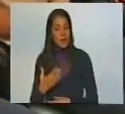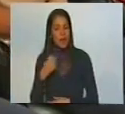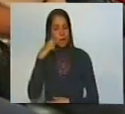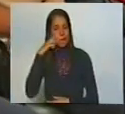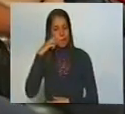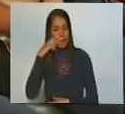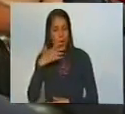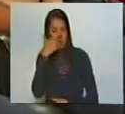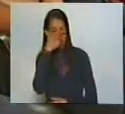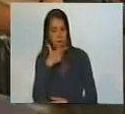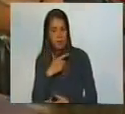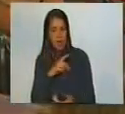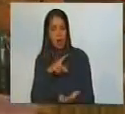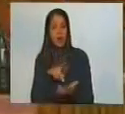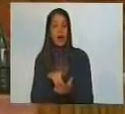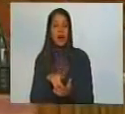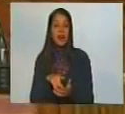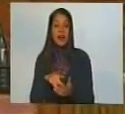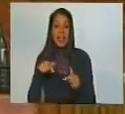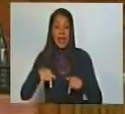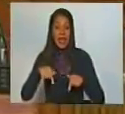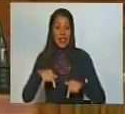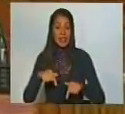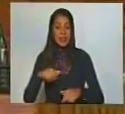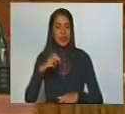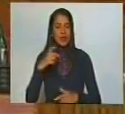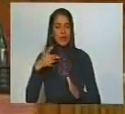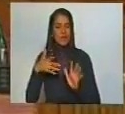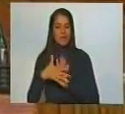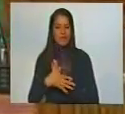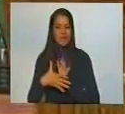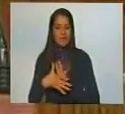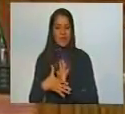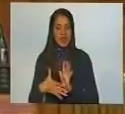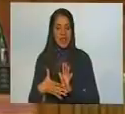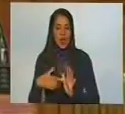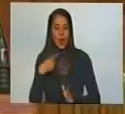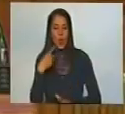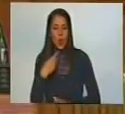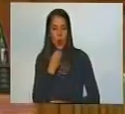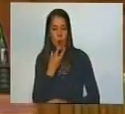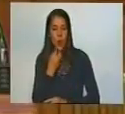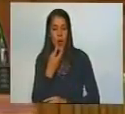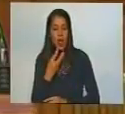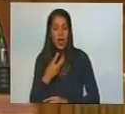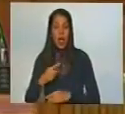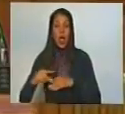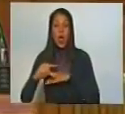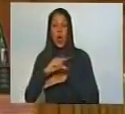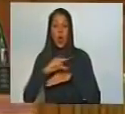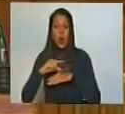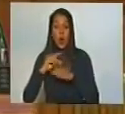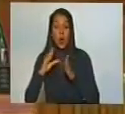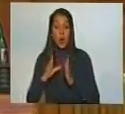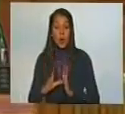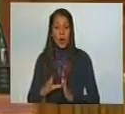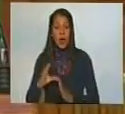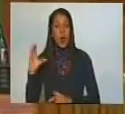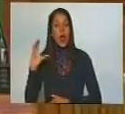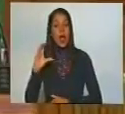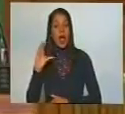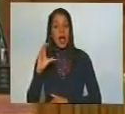Estado. Pero este hecho ocurre porque el gobernador de Caracas, el gobernador del